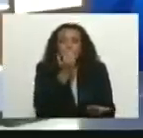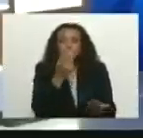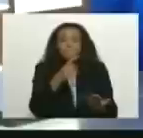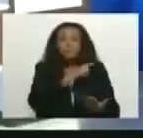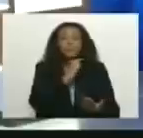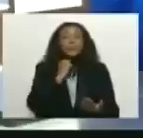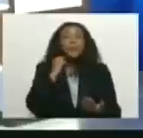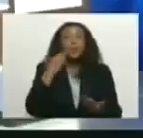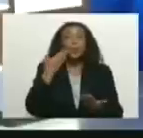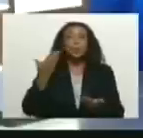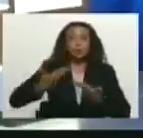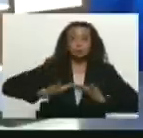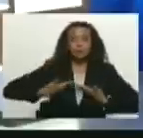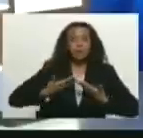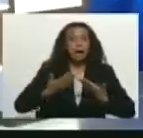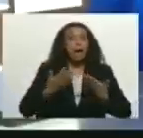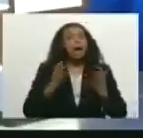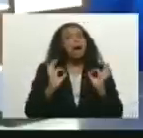Molina,